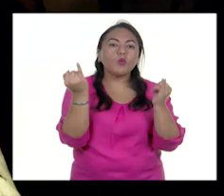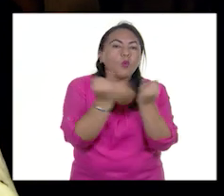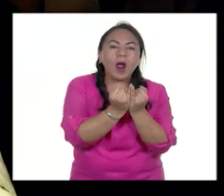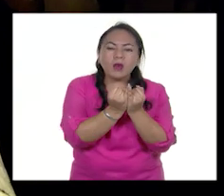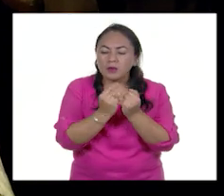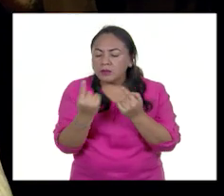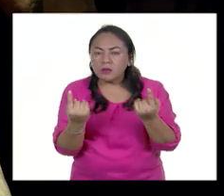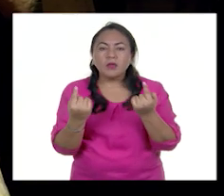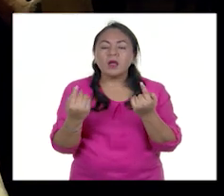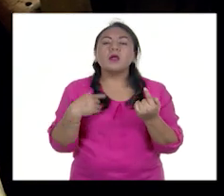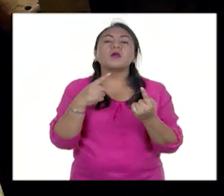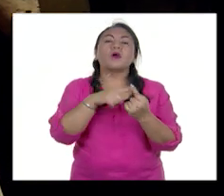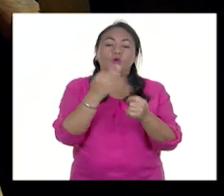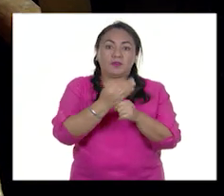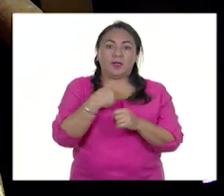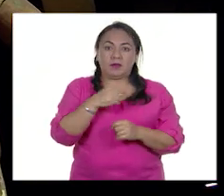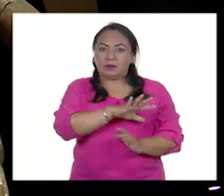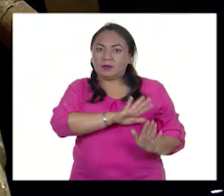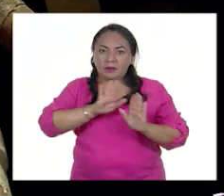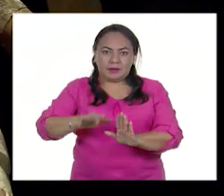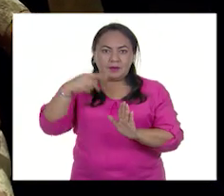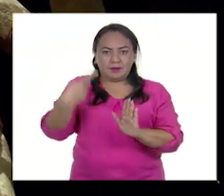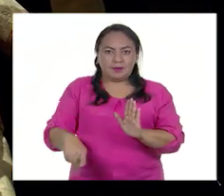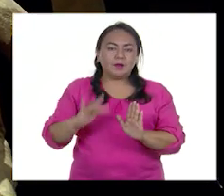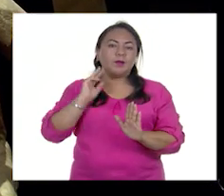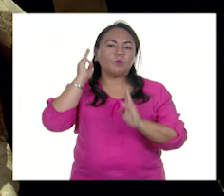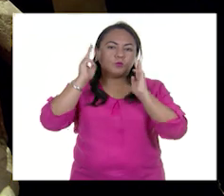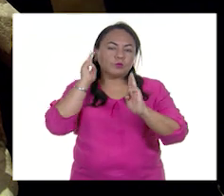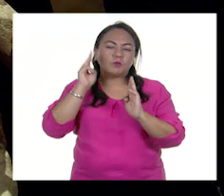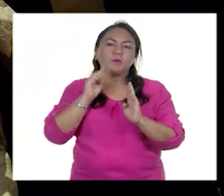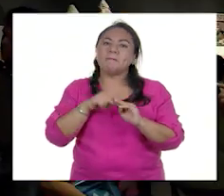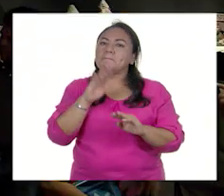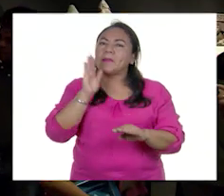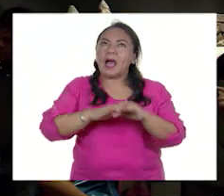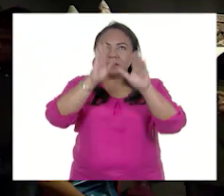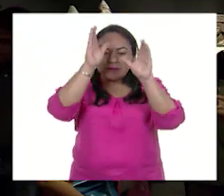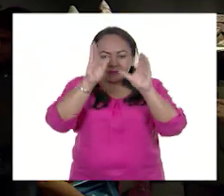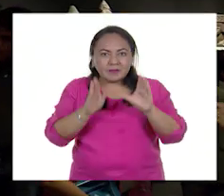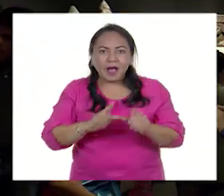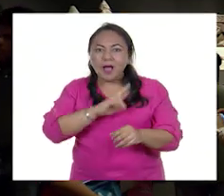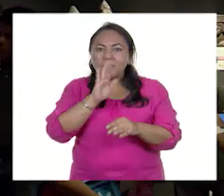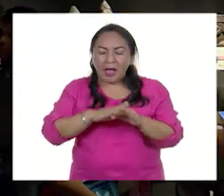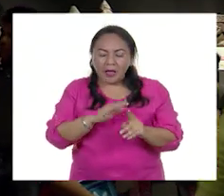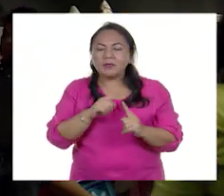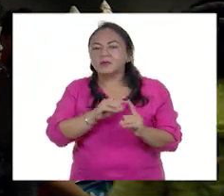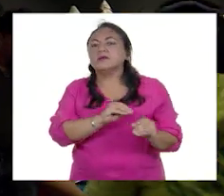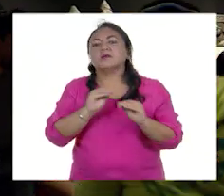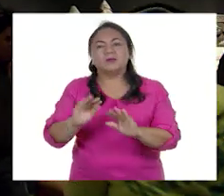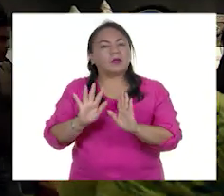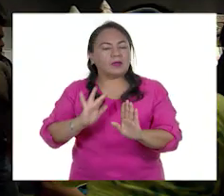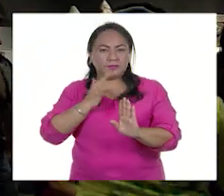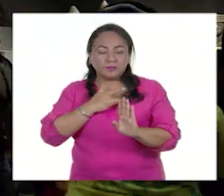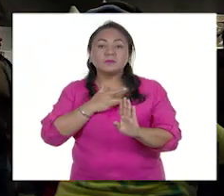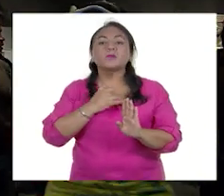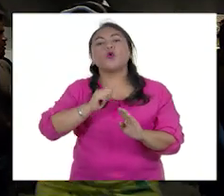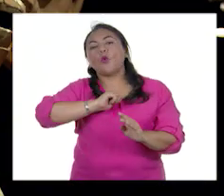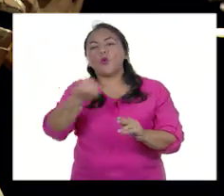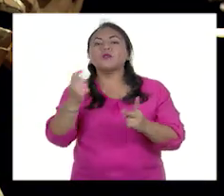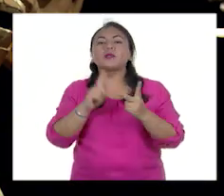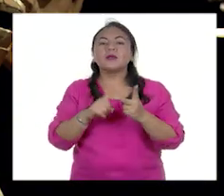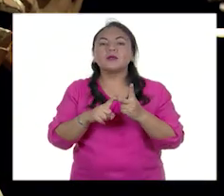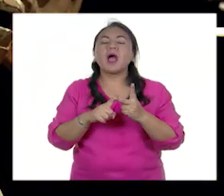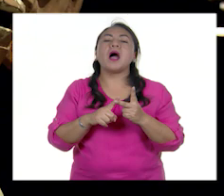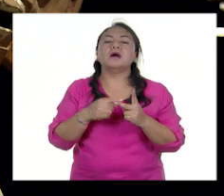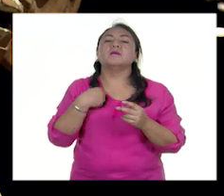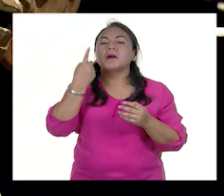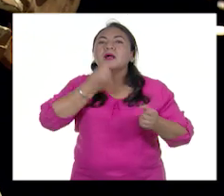la que conserva mayor parte de restos del recubrimiento de estuco, y hay otra muy semejante, que es la que está